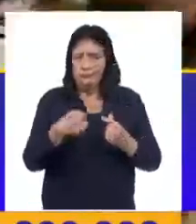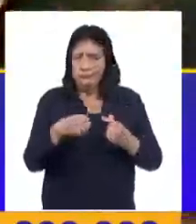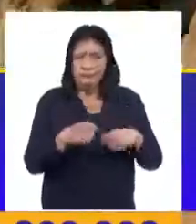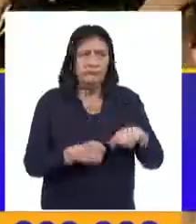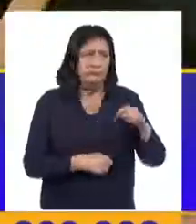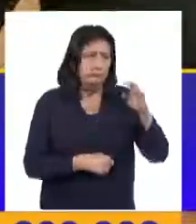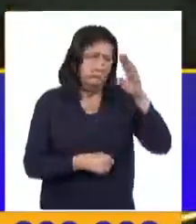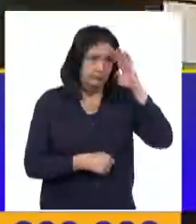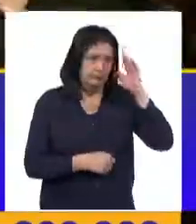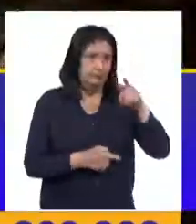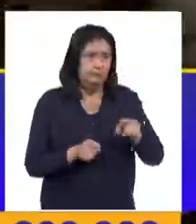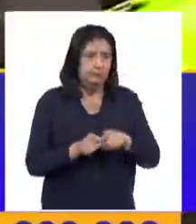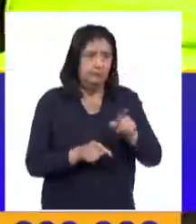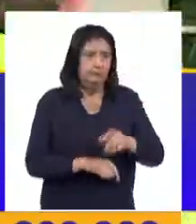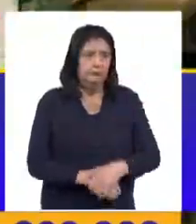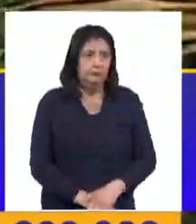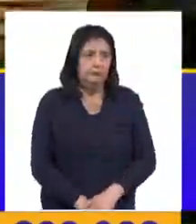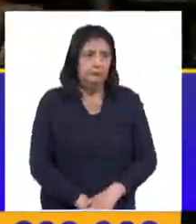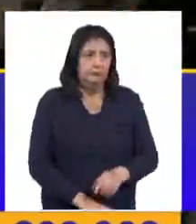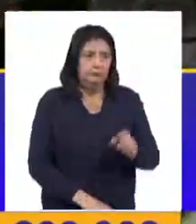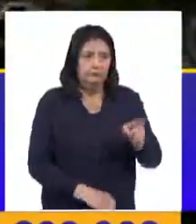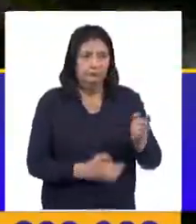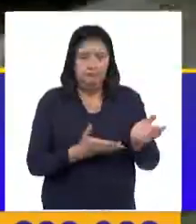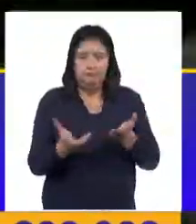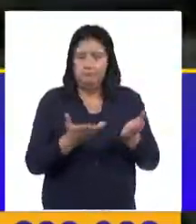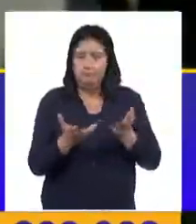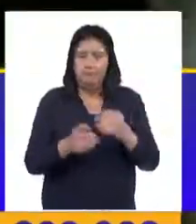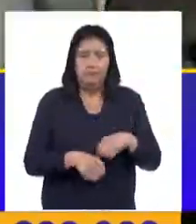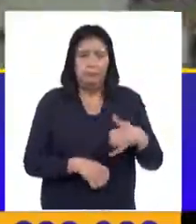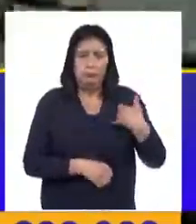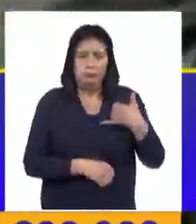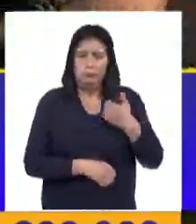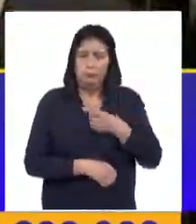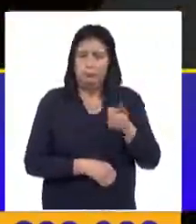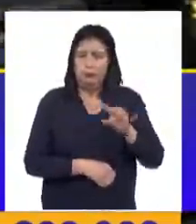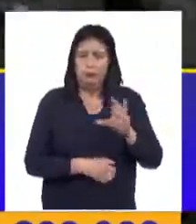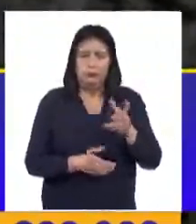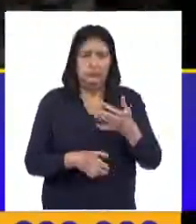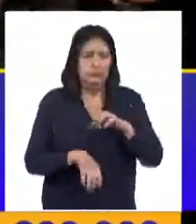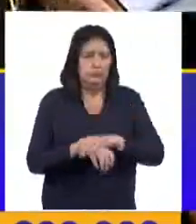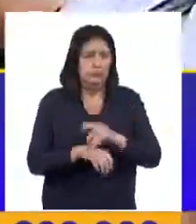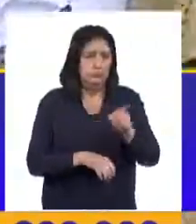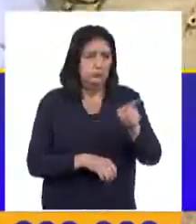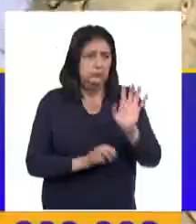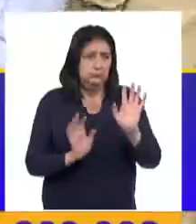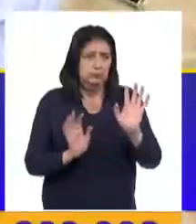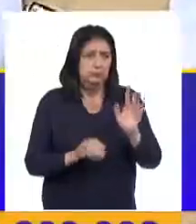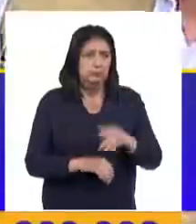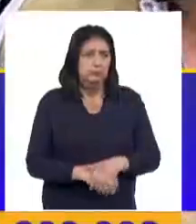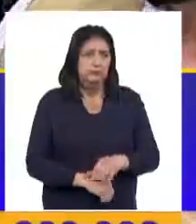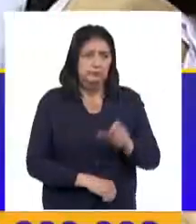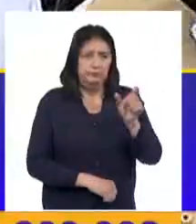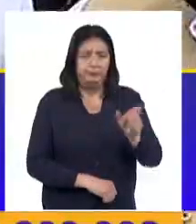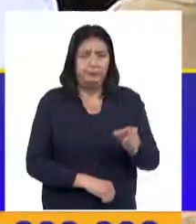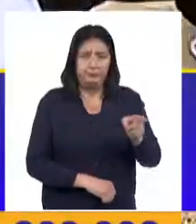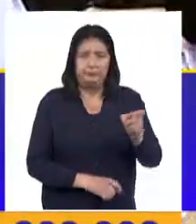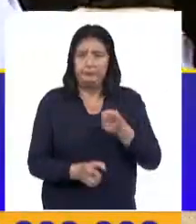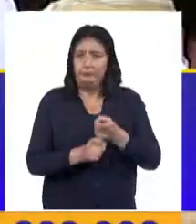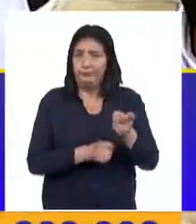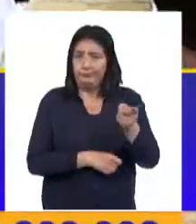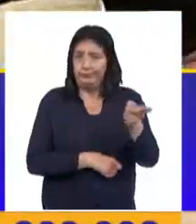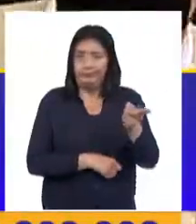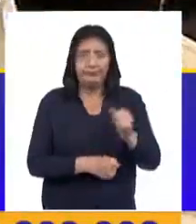Policía Nacional. Ahí está, trasladando a los detenidos muy jóvenes, todos, Luis, sí. Un detenido, a parecer el que la persona que había sido